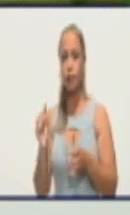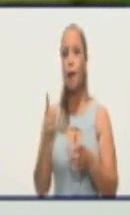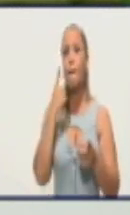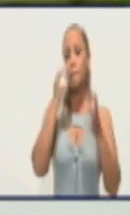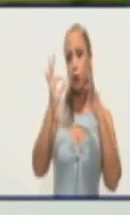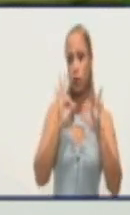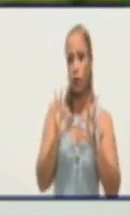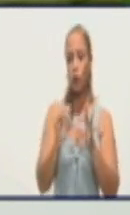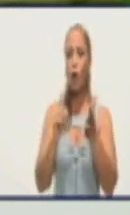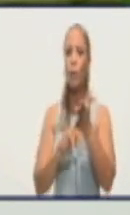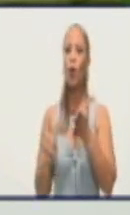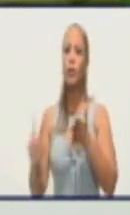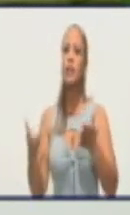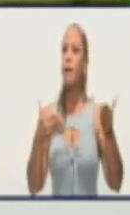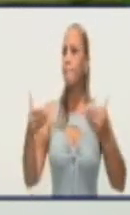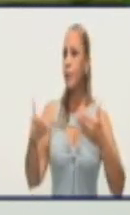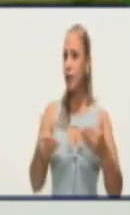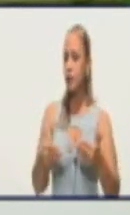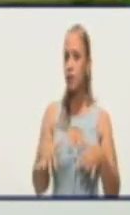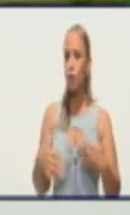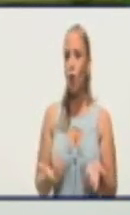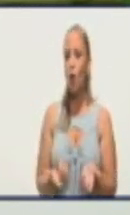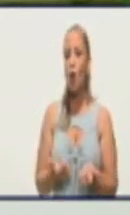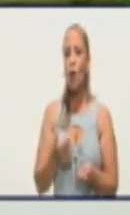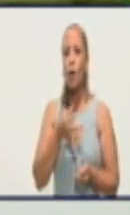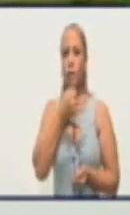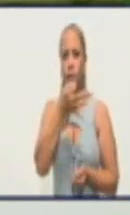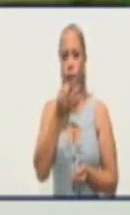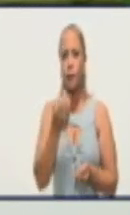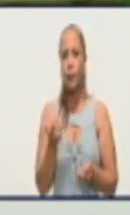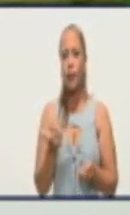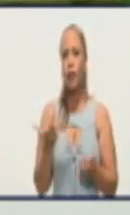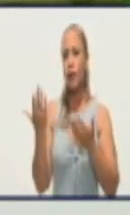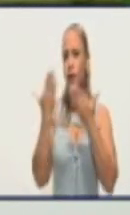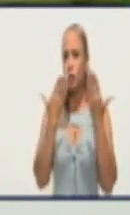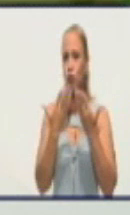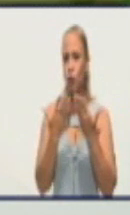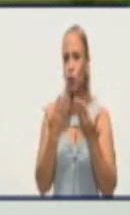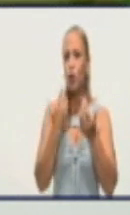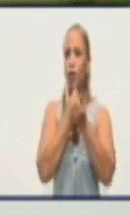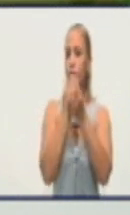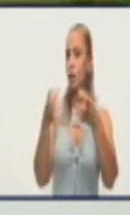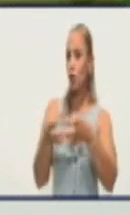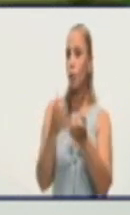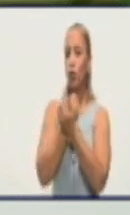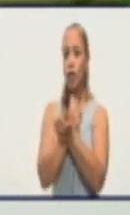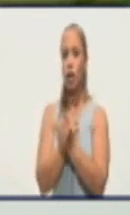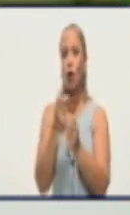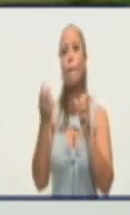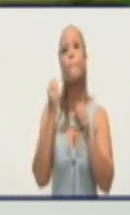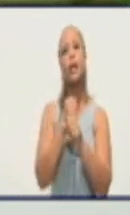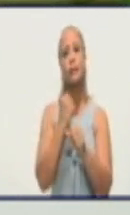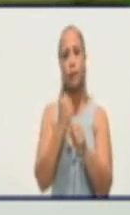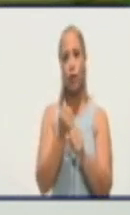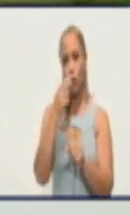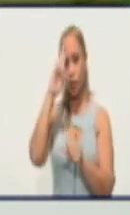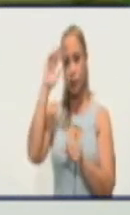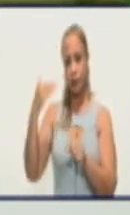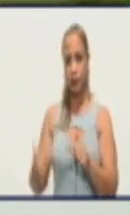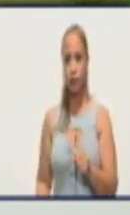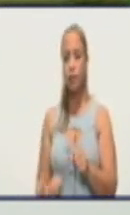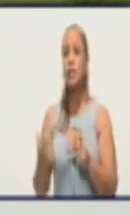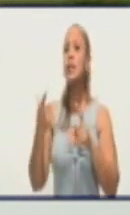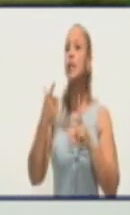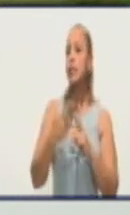La provincia participó, como bien usted explicaba, en el estudio de intervención de grupo de riesgo para trabajadores de la salud y en la intervención sanitaria